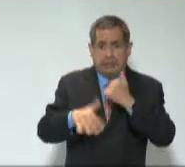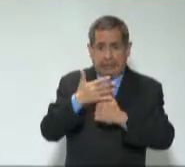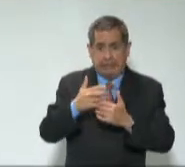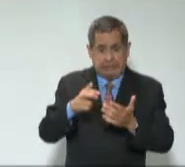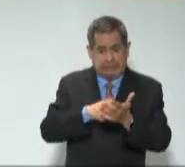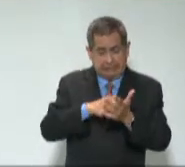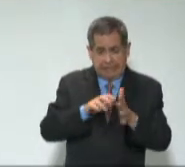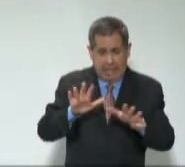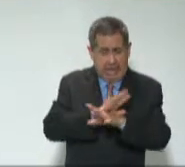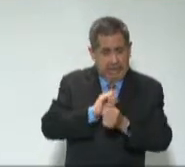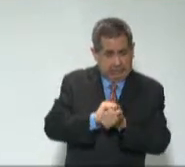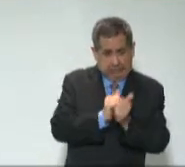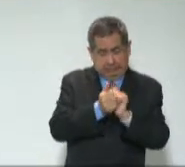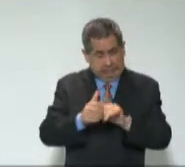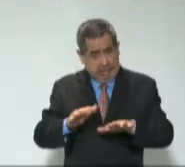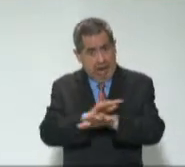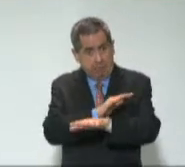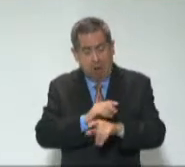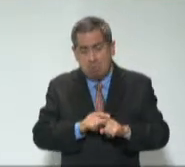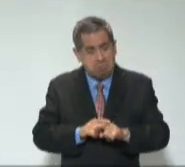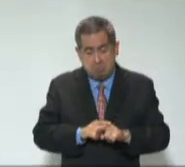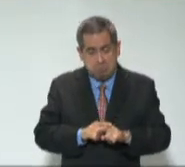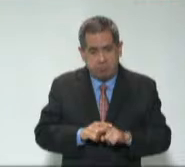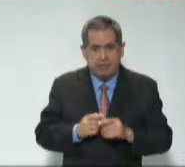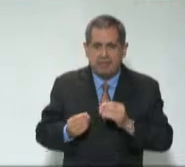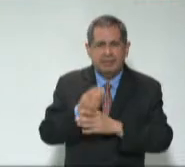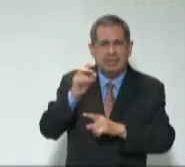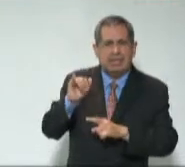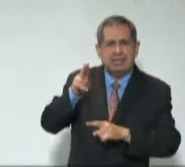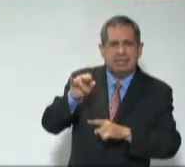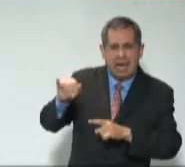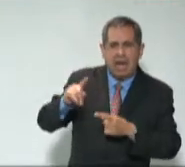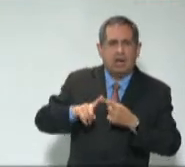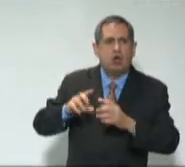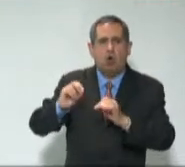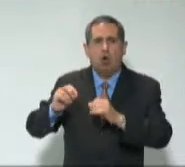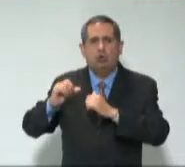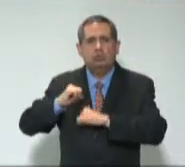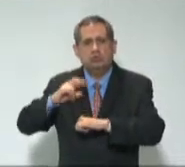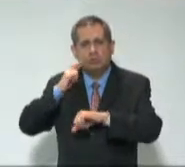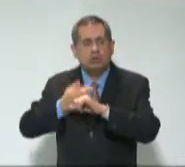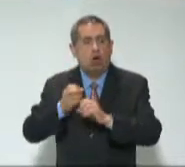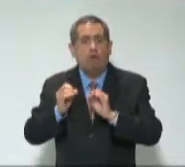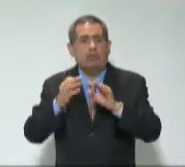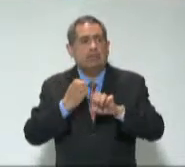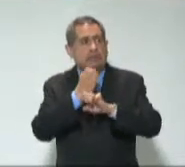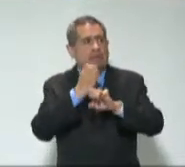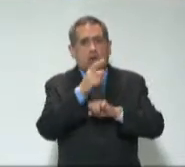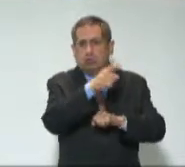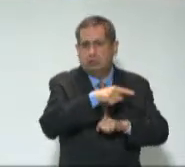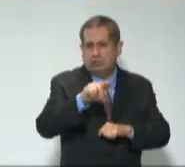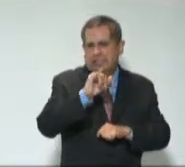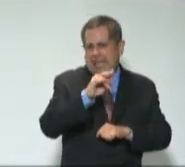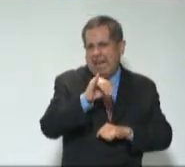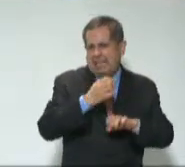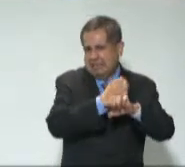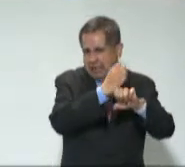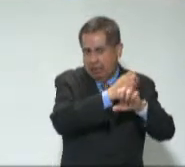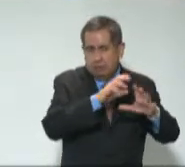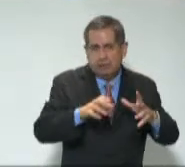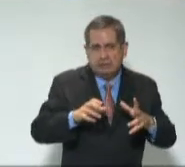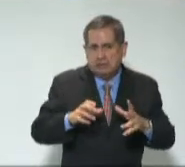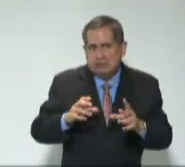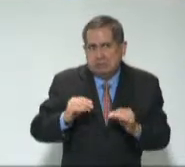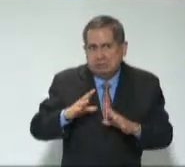cuales nació eh el inay los órganos garantes en los Estados la El